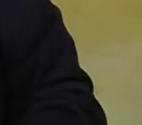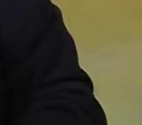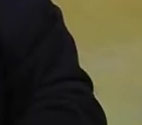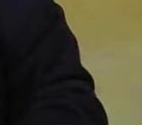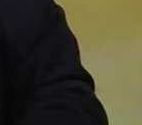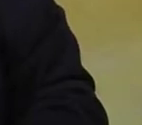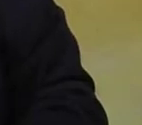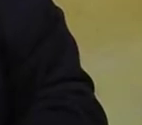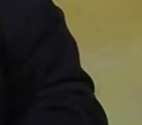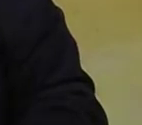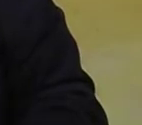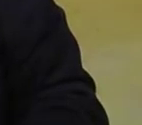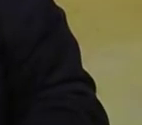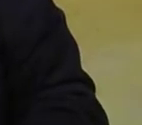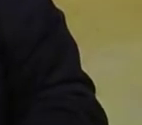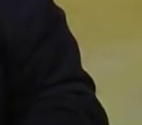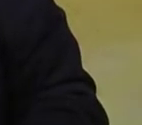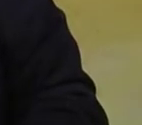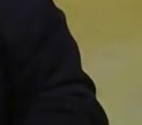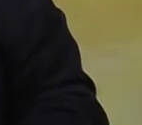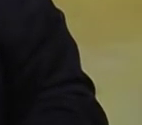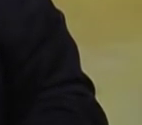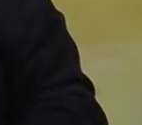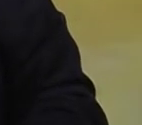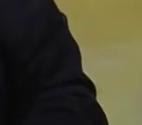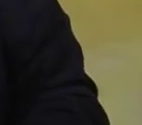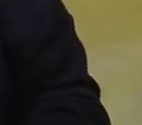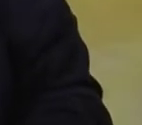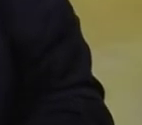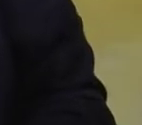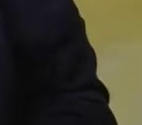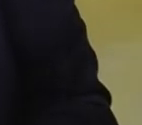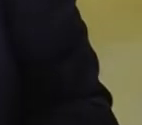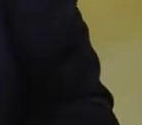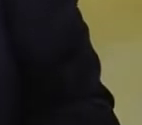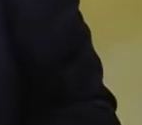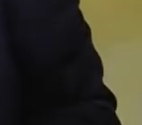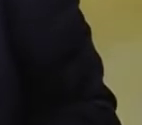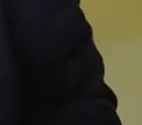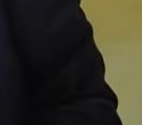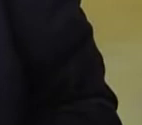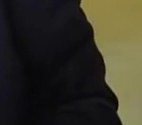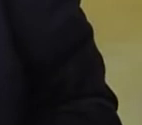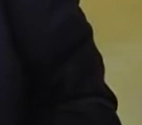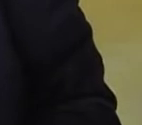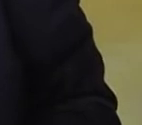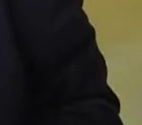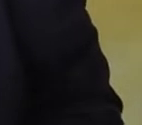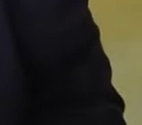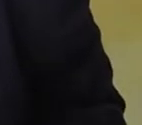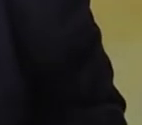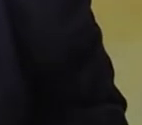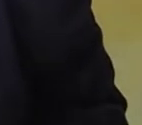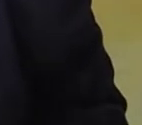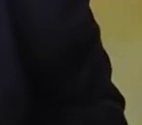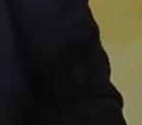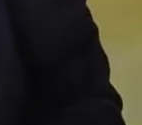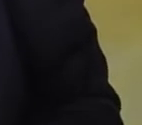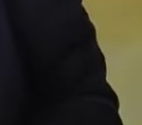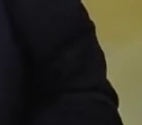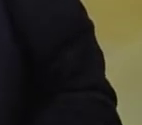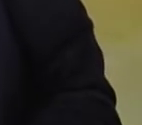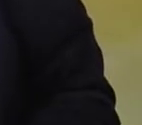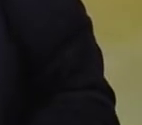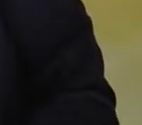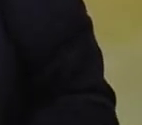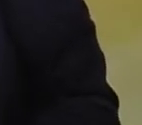dice la escritura El capitán de la guardia del rey que había salido para matar a los sabios a qué vino